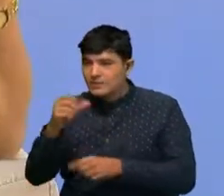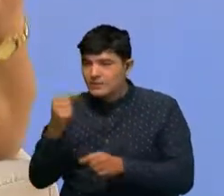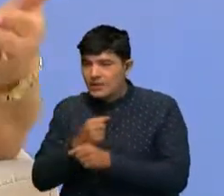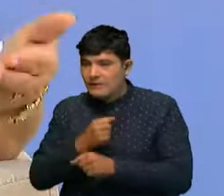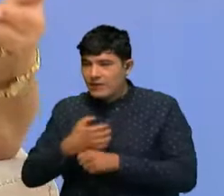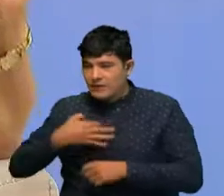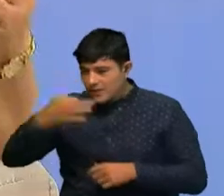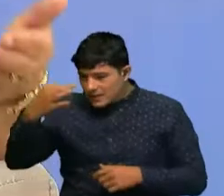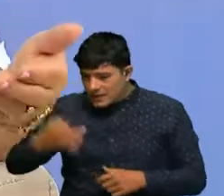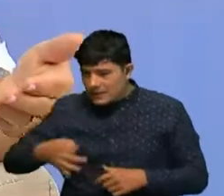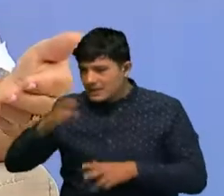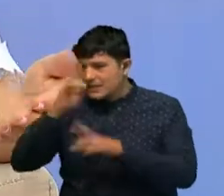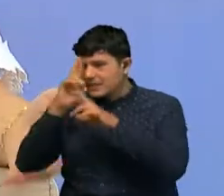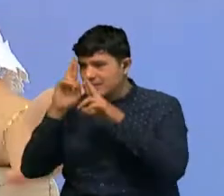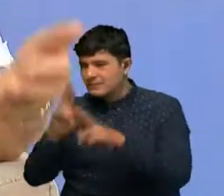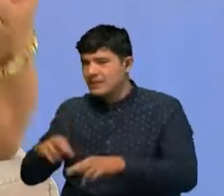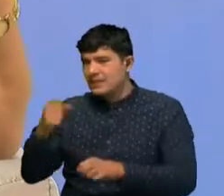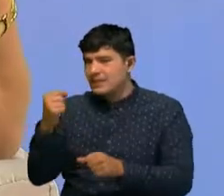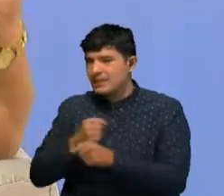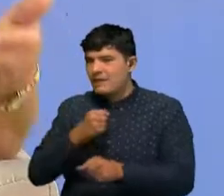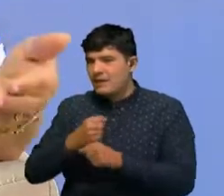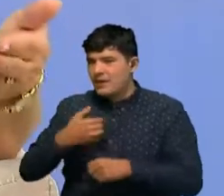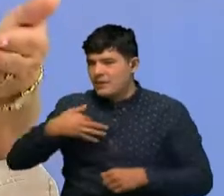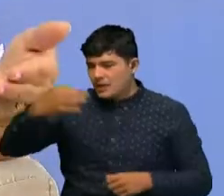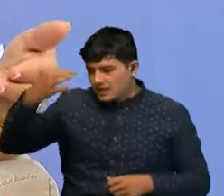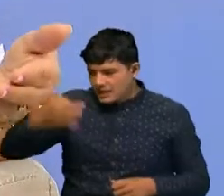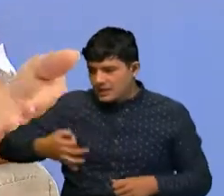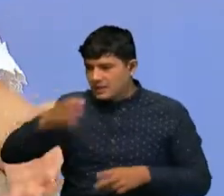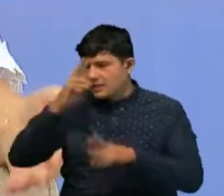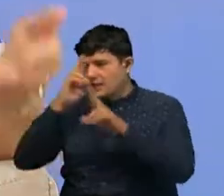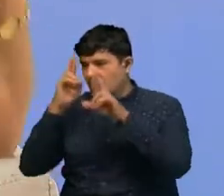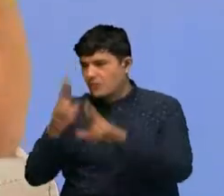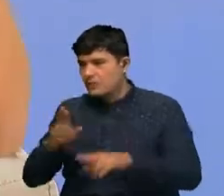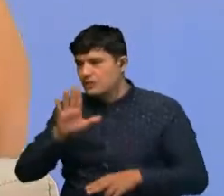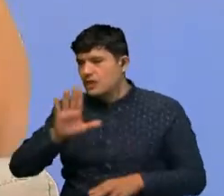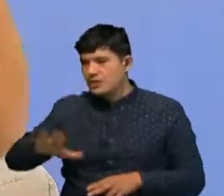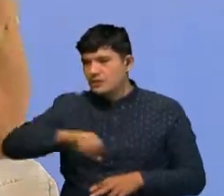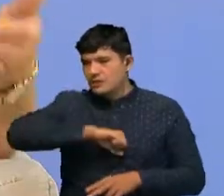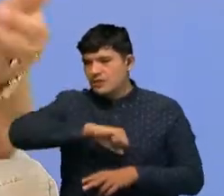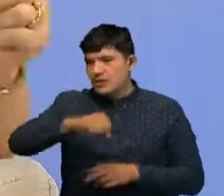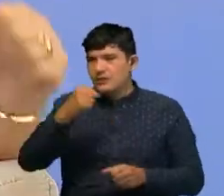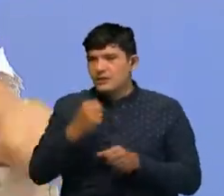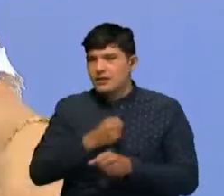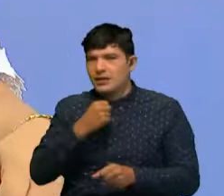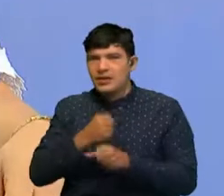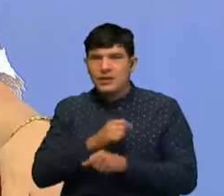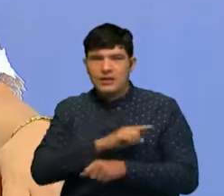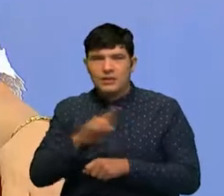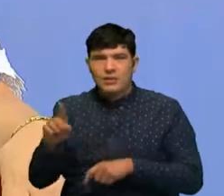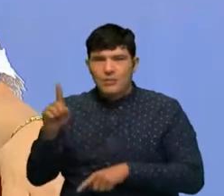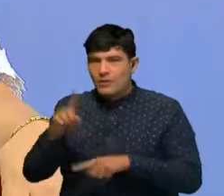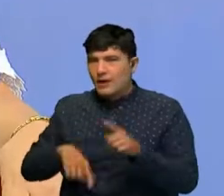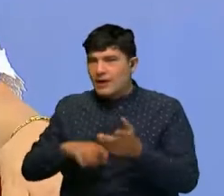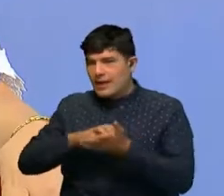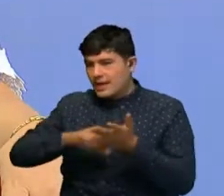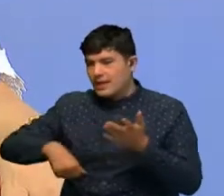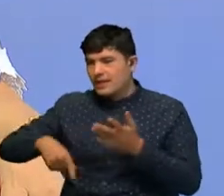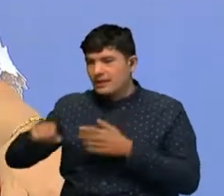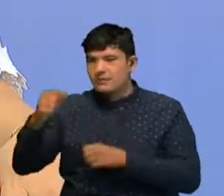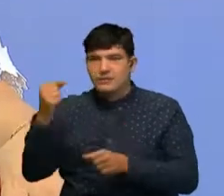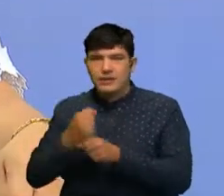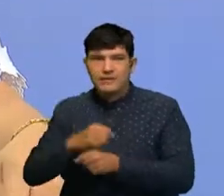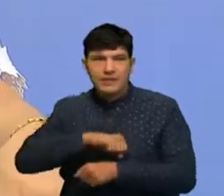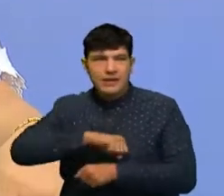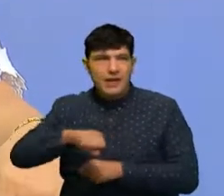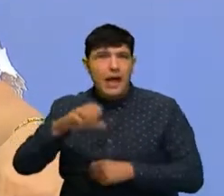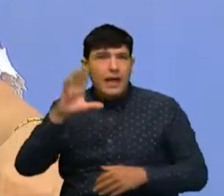que se respete el trabajo decente, que se reconozca los derechos laborales, que no se deslaborizan los derechos laborales,